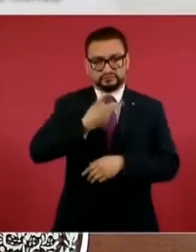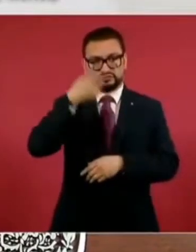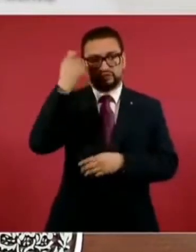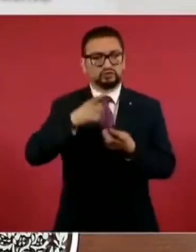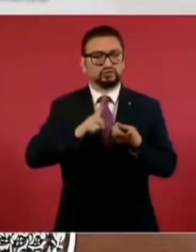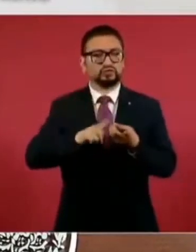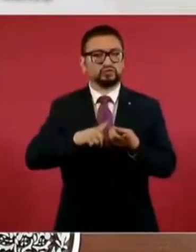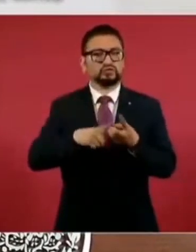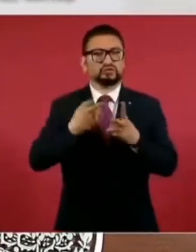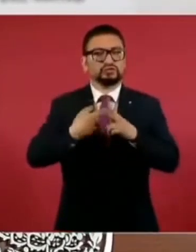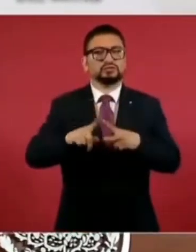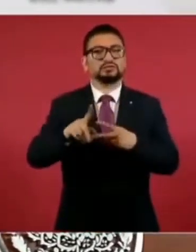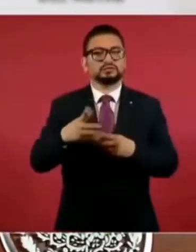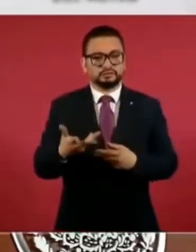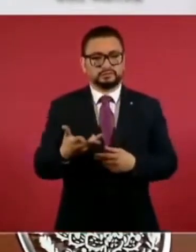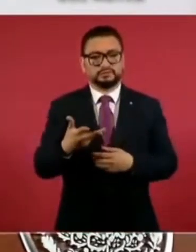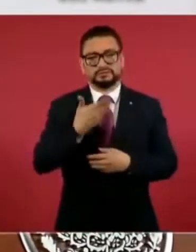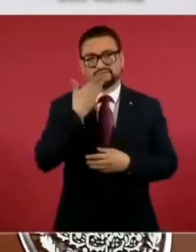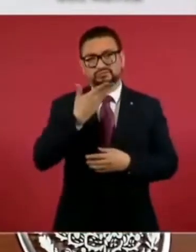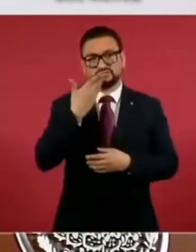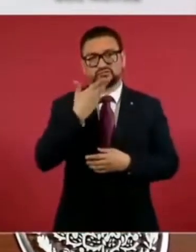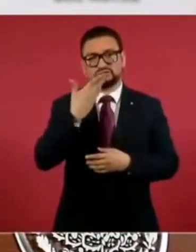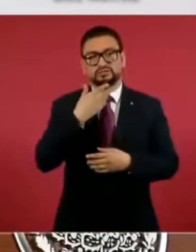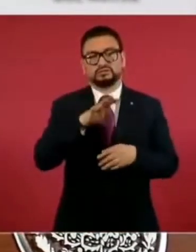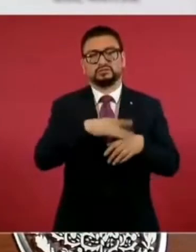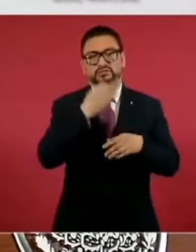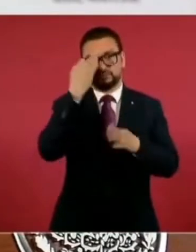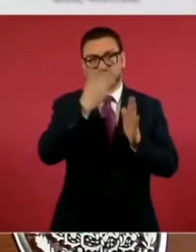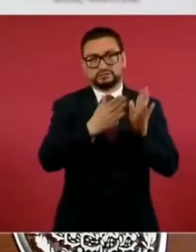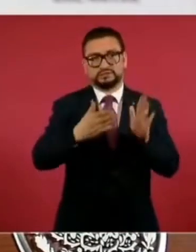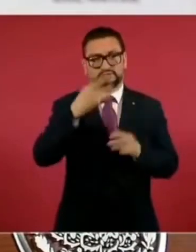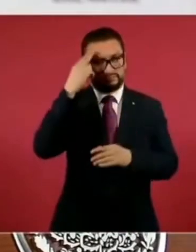surge esta práctica? En el porfiriato.